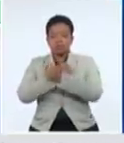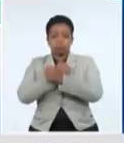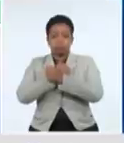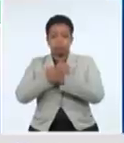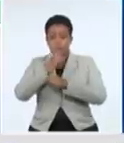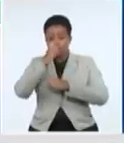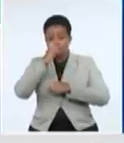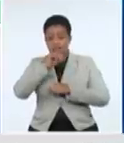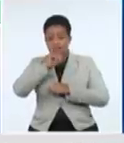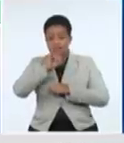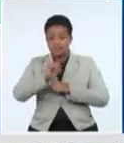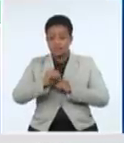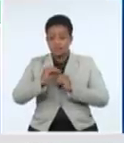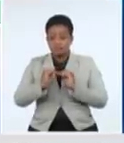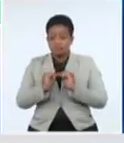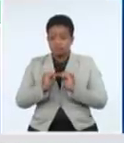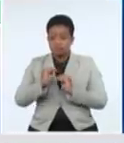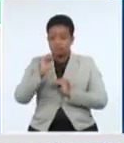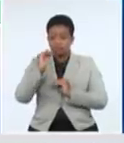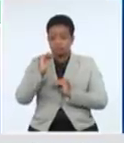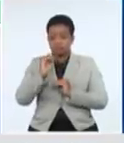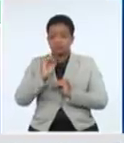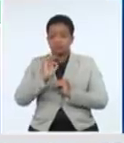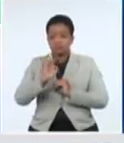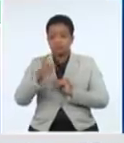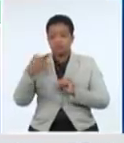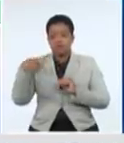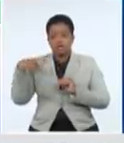60 años y más, se diagnostican ayer